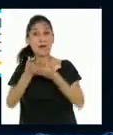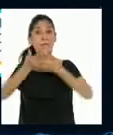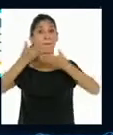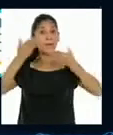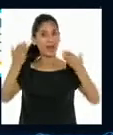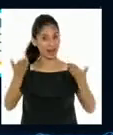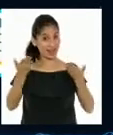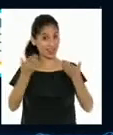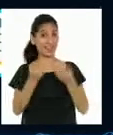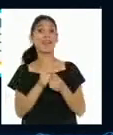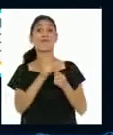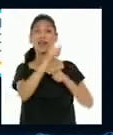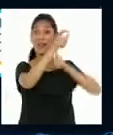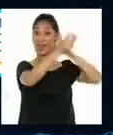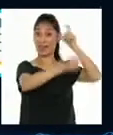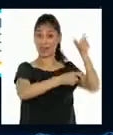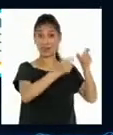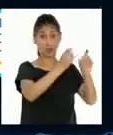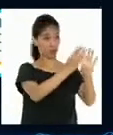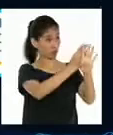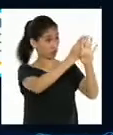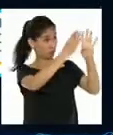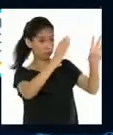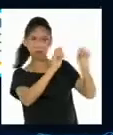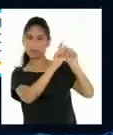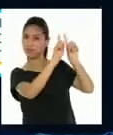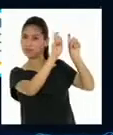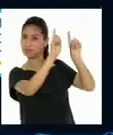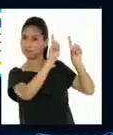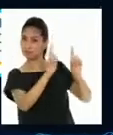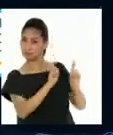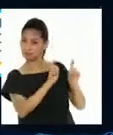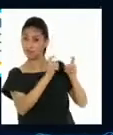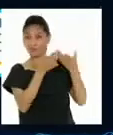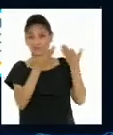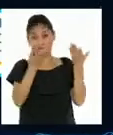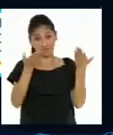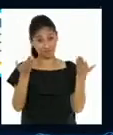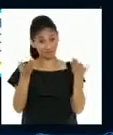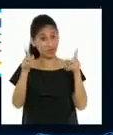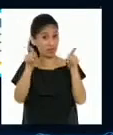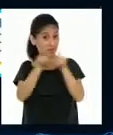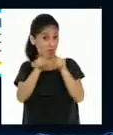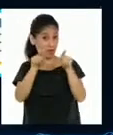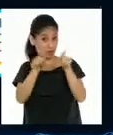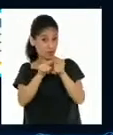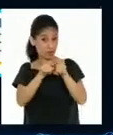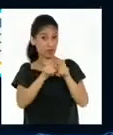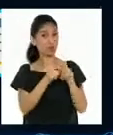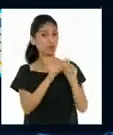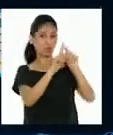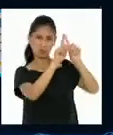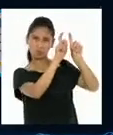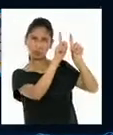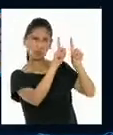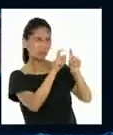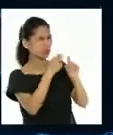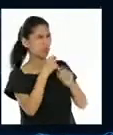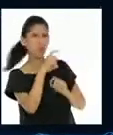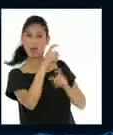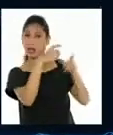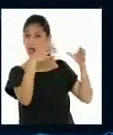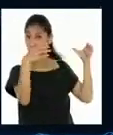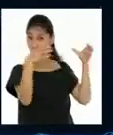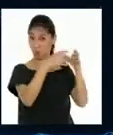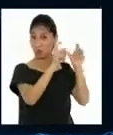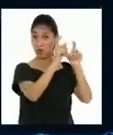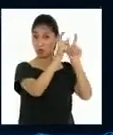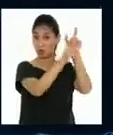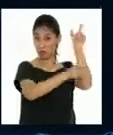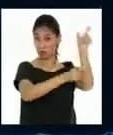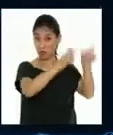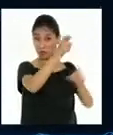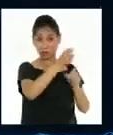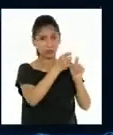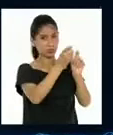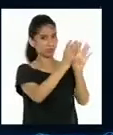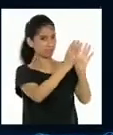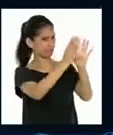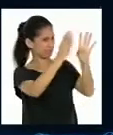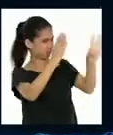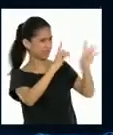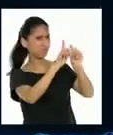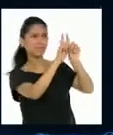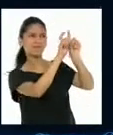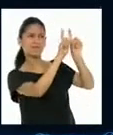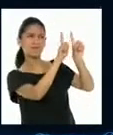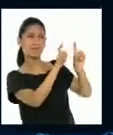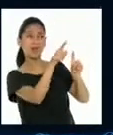una encuesta o en una entrevista. Si bien tanto en una encuesta como en una entrevista se necesita un cuestionario, en la encuesta se